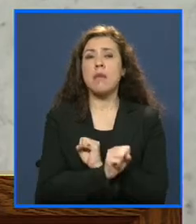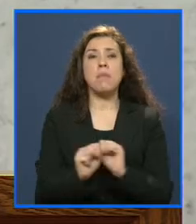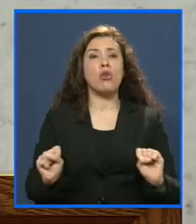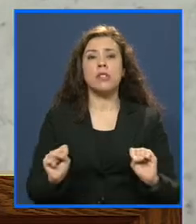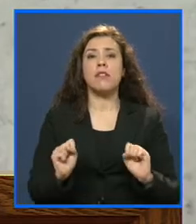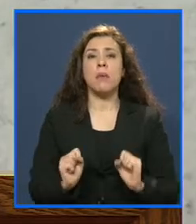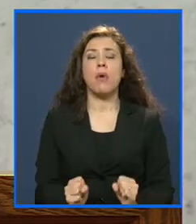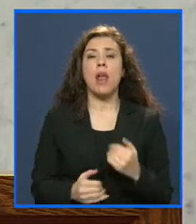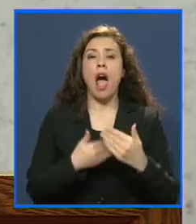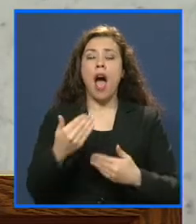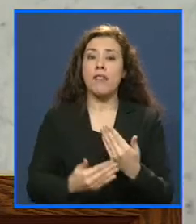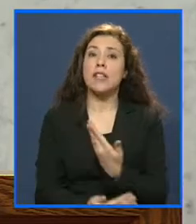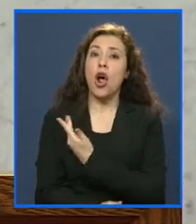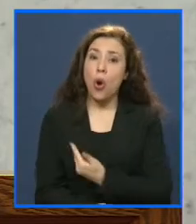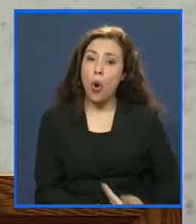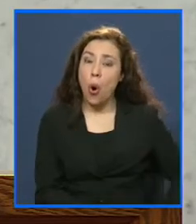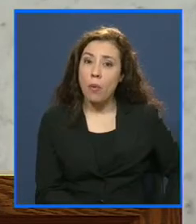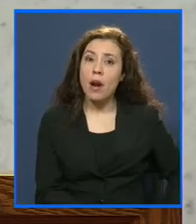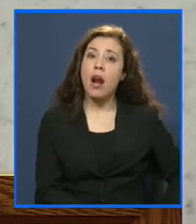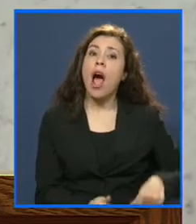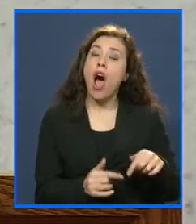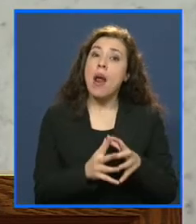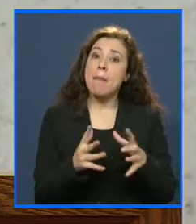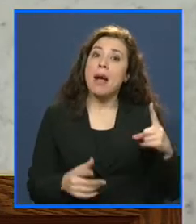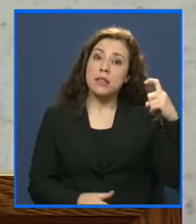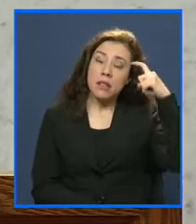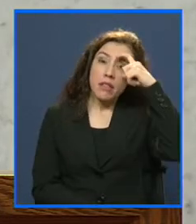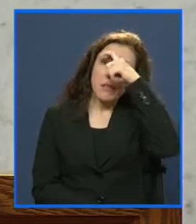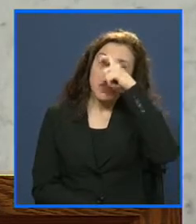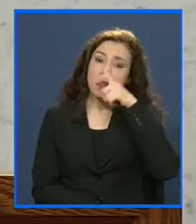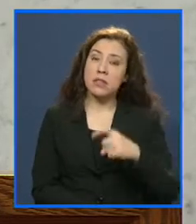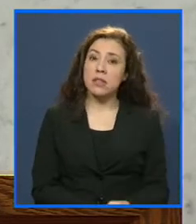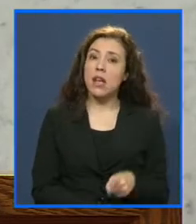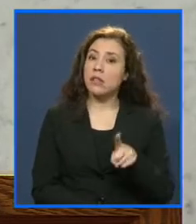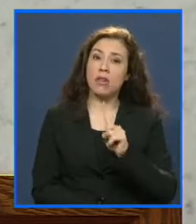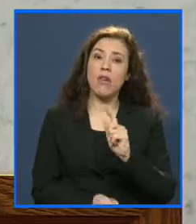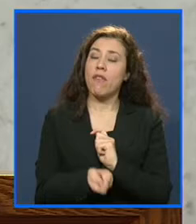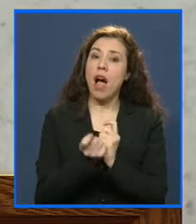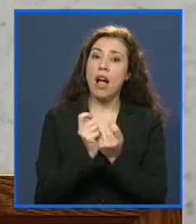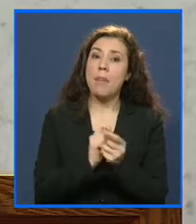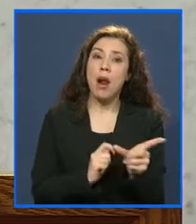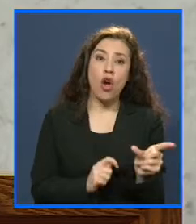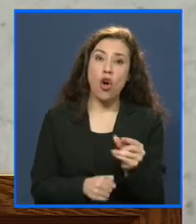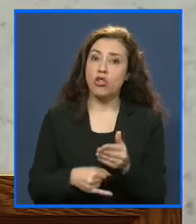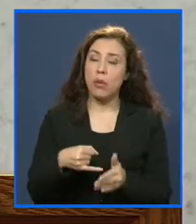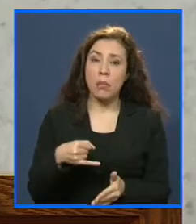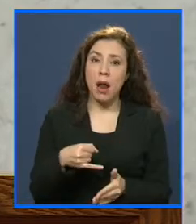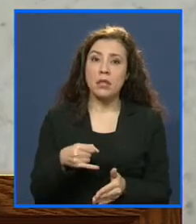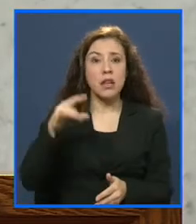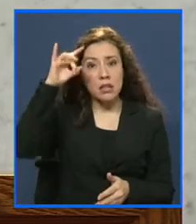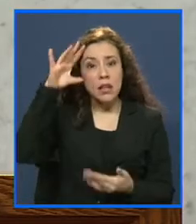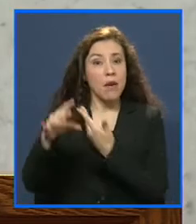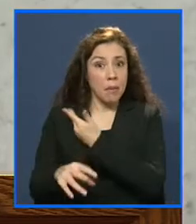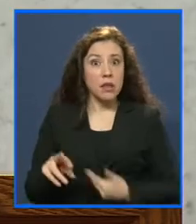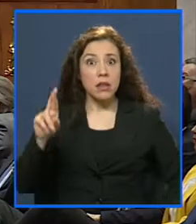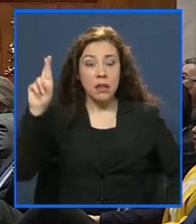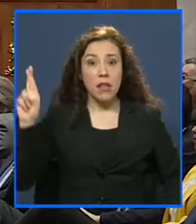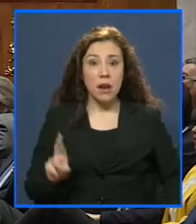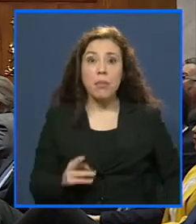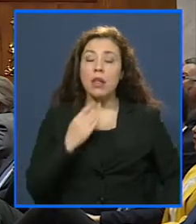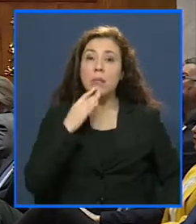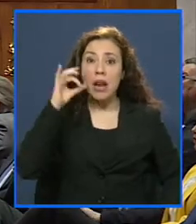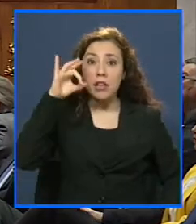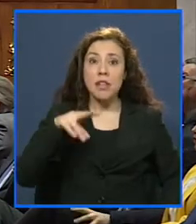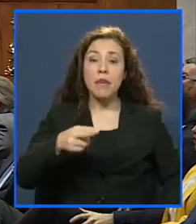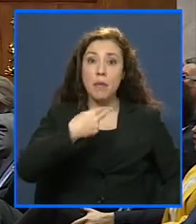avance gobernar es cada vez más difícil y eso no va a cambiar en el mediano plazo lo sabe el presidente la república y también lo